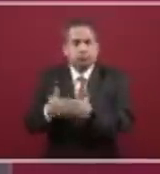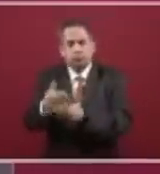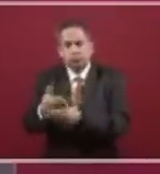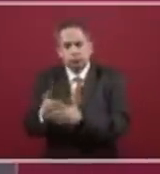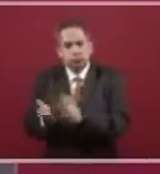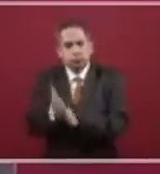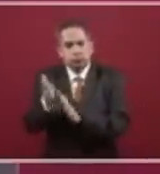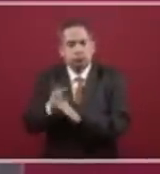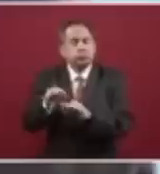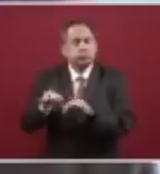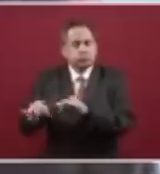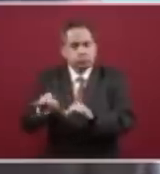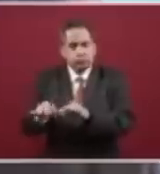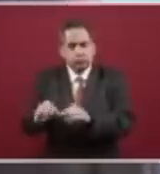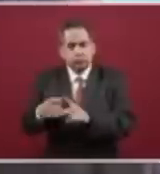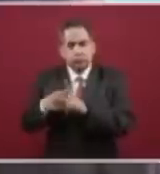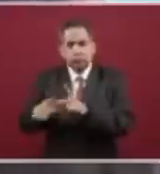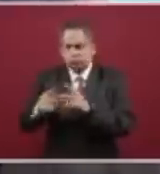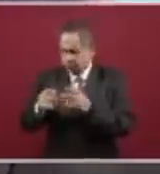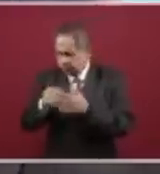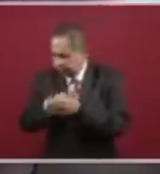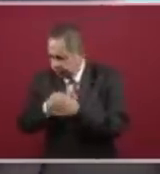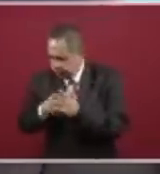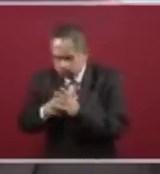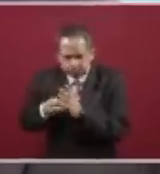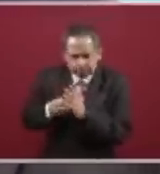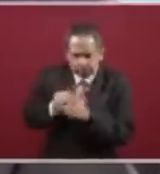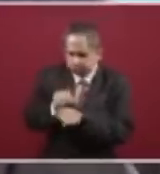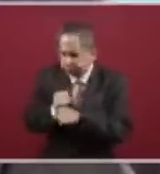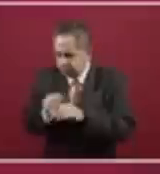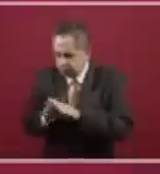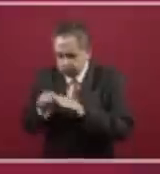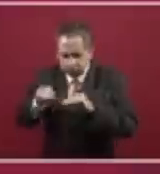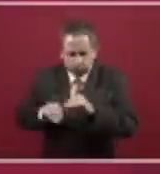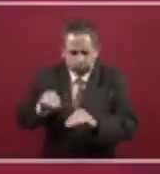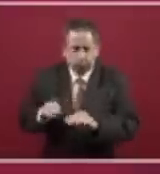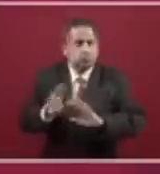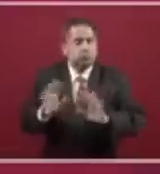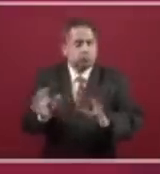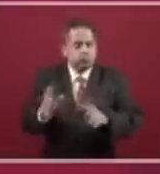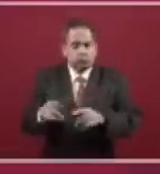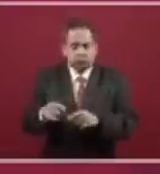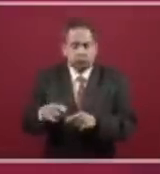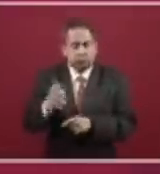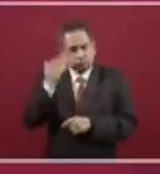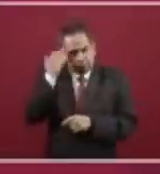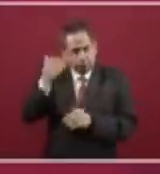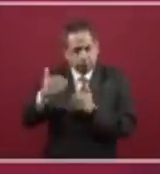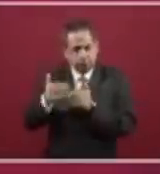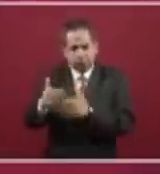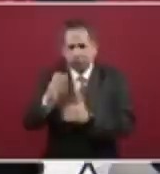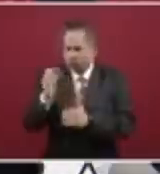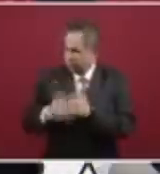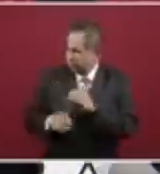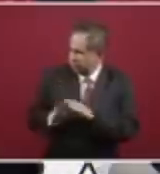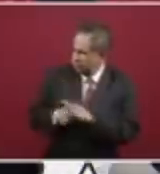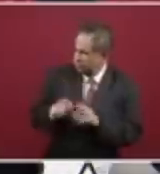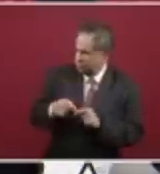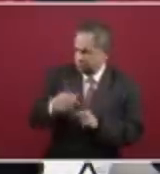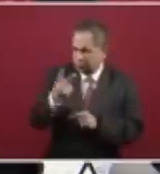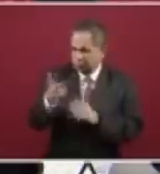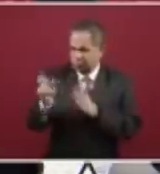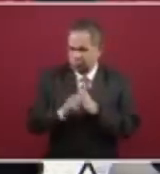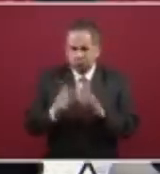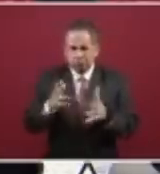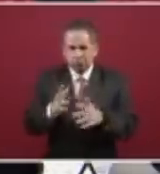trabajos de pared ya los estudios y está corriendo un término que termina en un par de meses